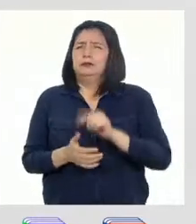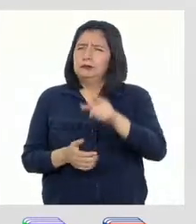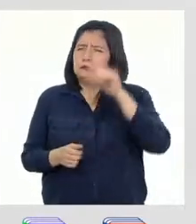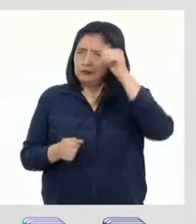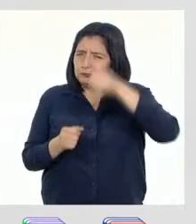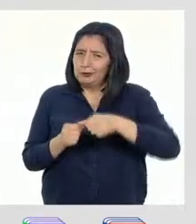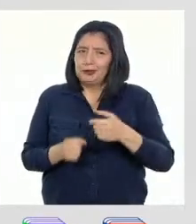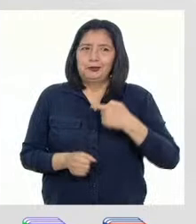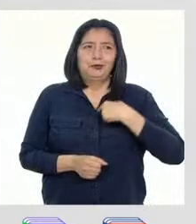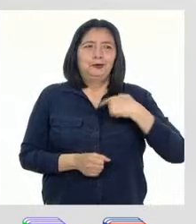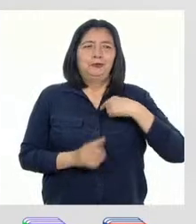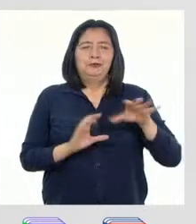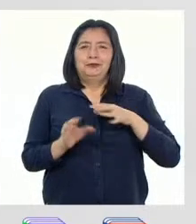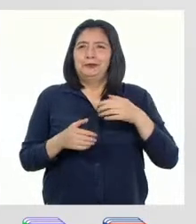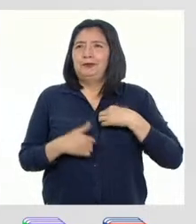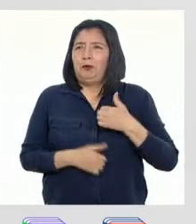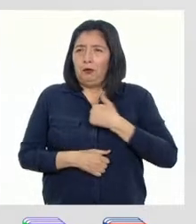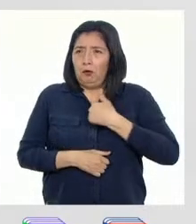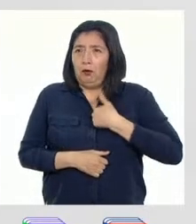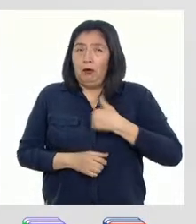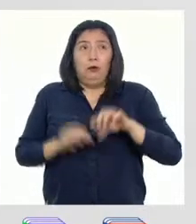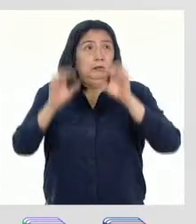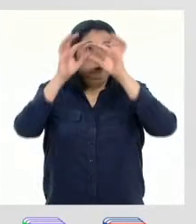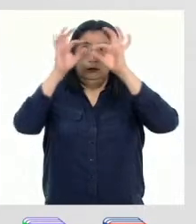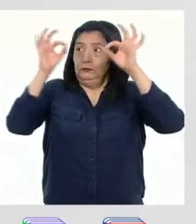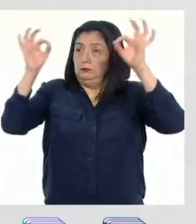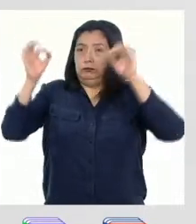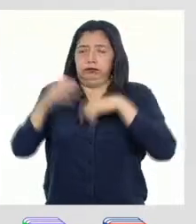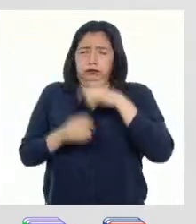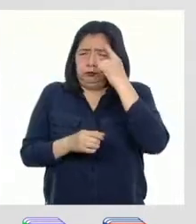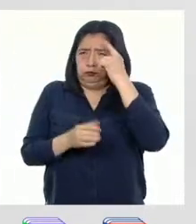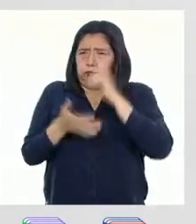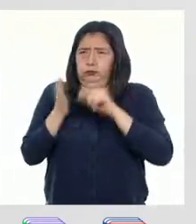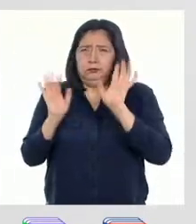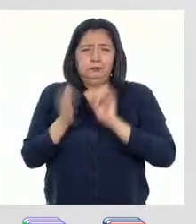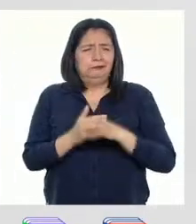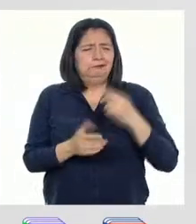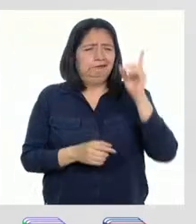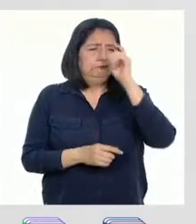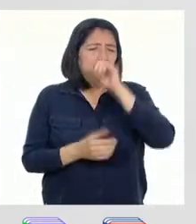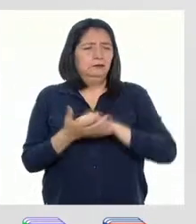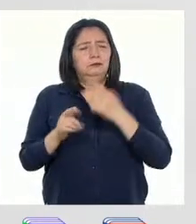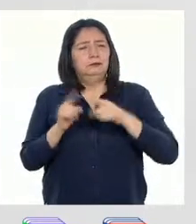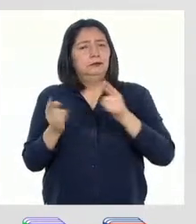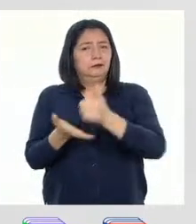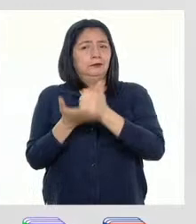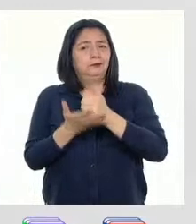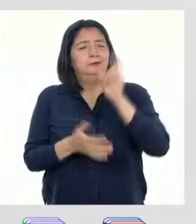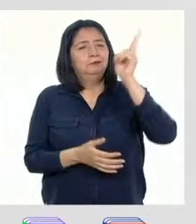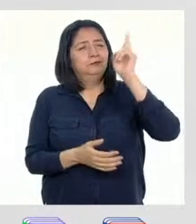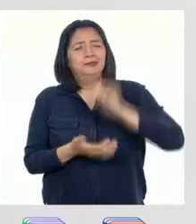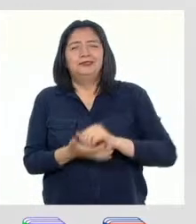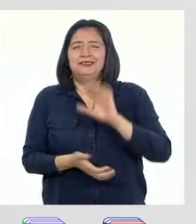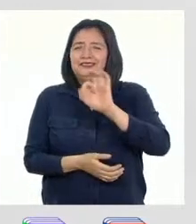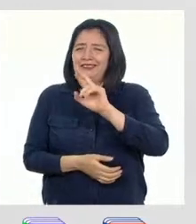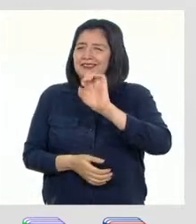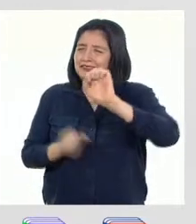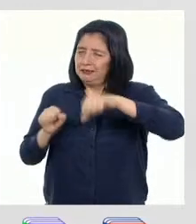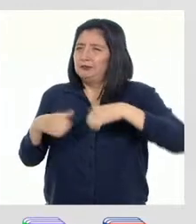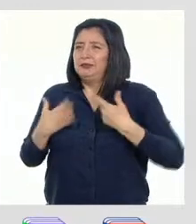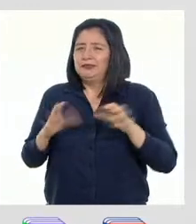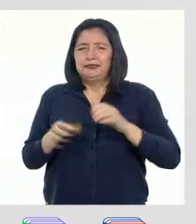cuando hice mi propia guirnalda? No, ni yo lo puedo creer. Pensé que se me iba a hacer como muy difícil, pero con la ayuda del profesor Cristian lo